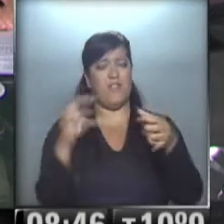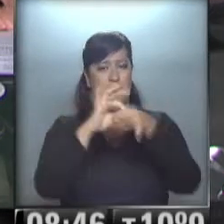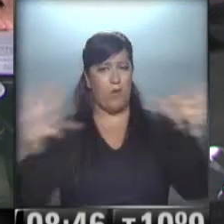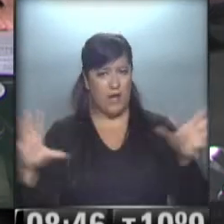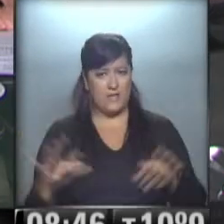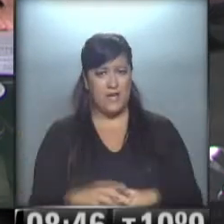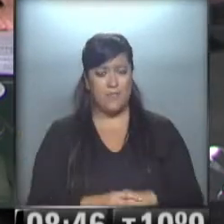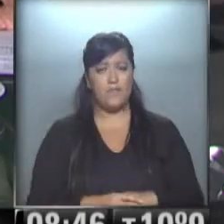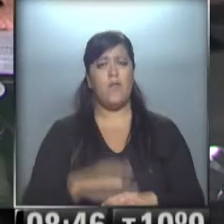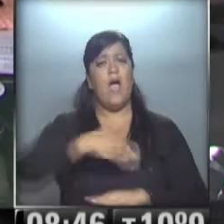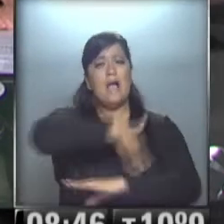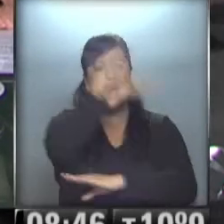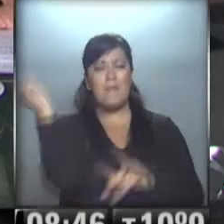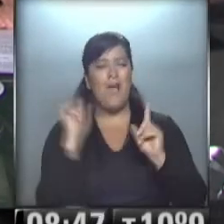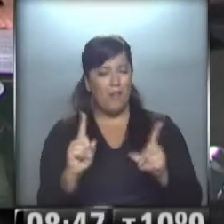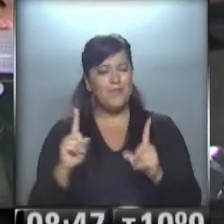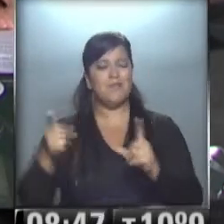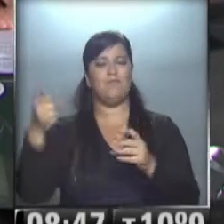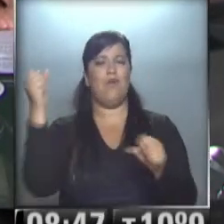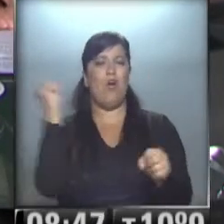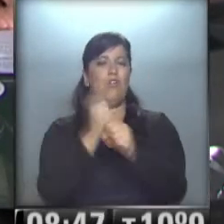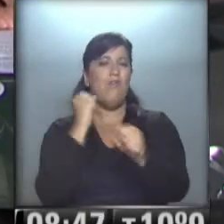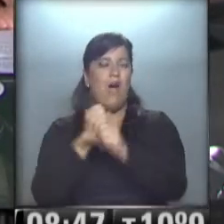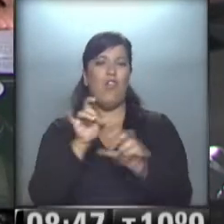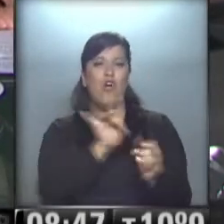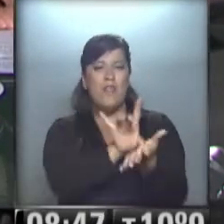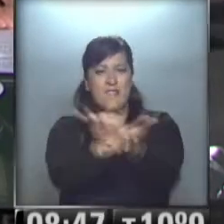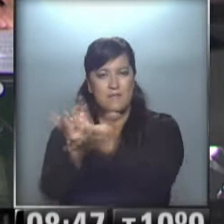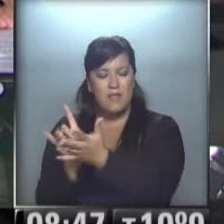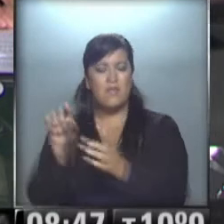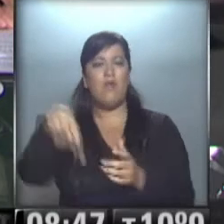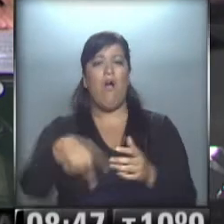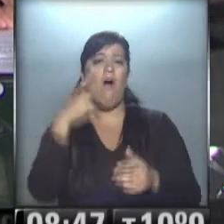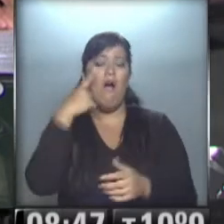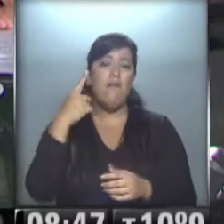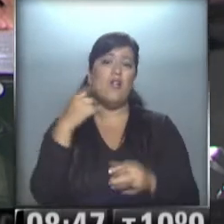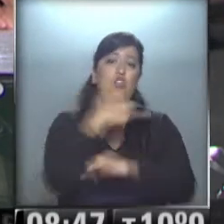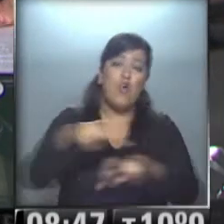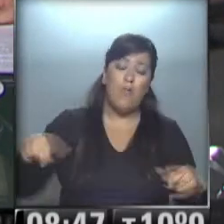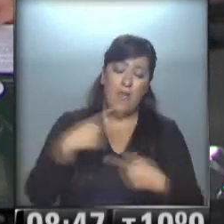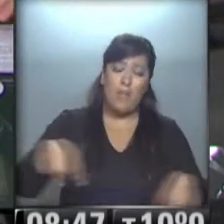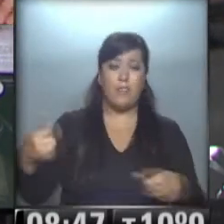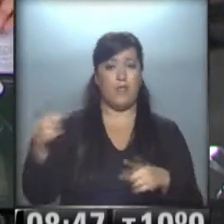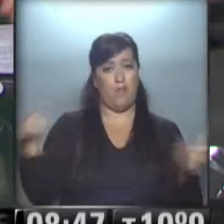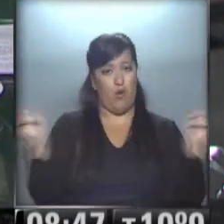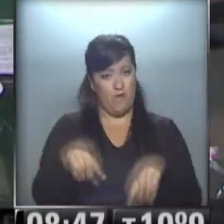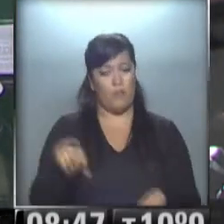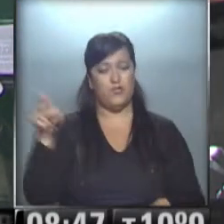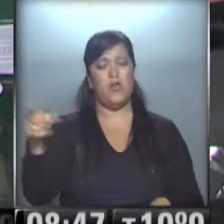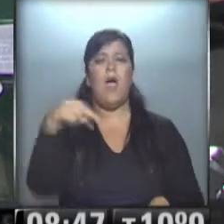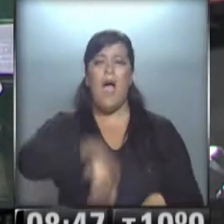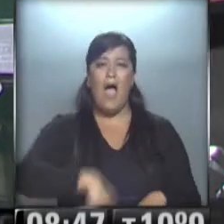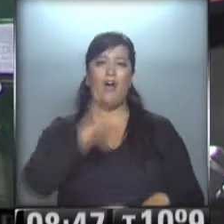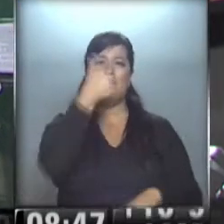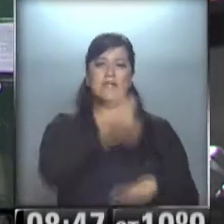Sí, en la asamblea de los trabajadores despedidos de LEAR, los pasos a seguir, vamos a volver ante cualquier novedad a la Panamericana. Pero ahora ya está con nosotros